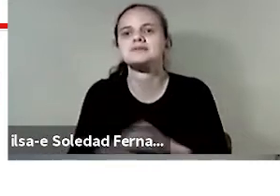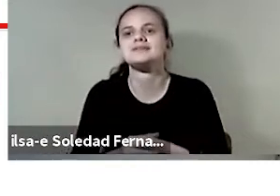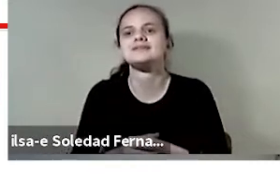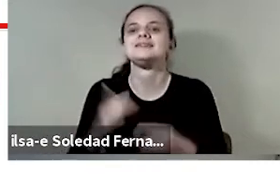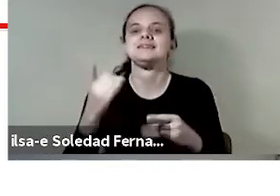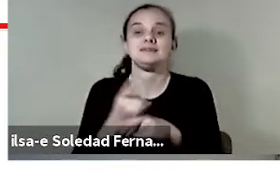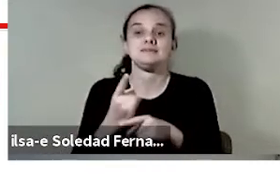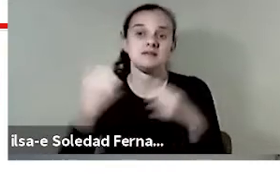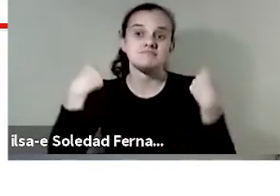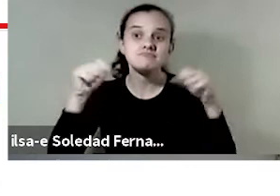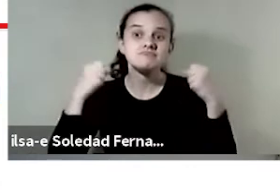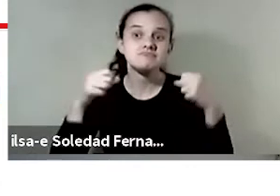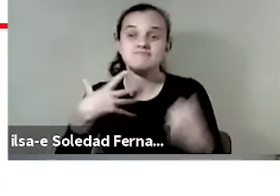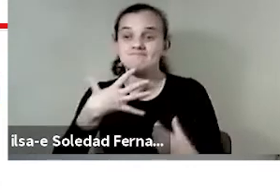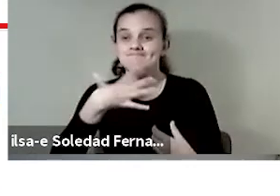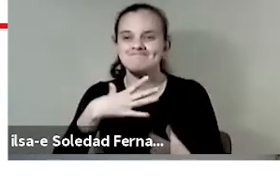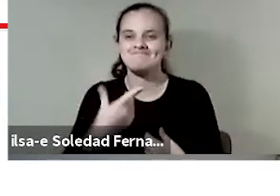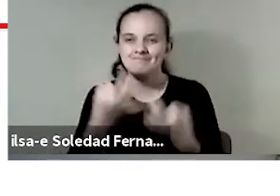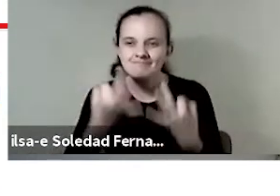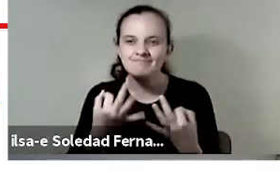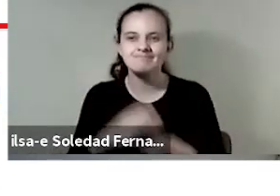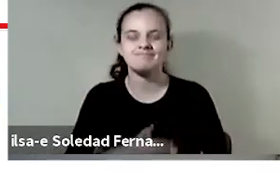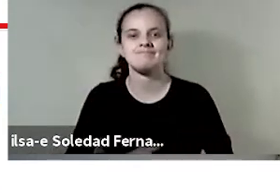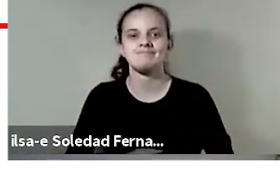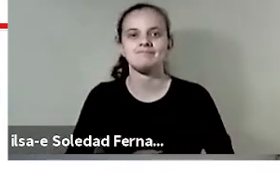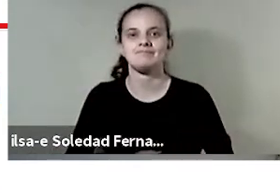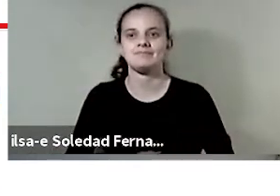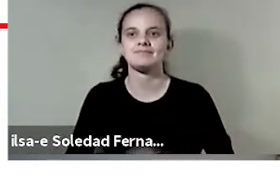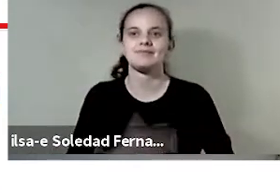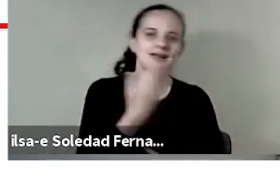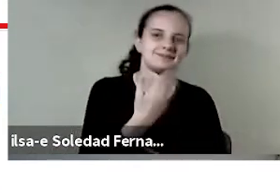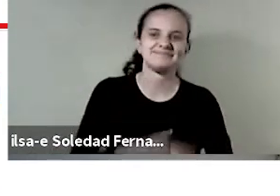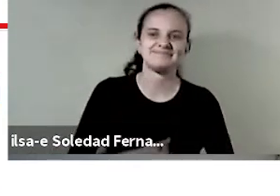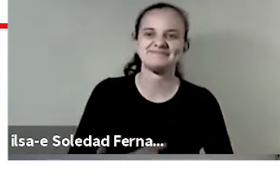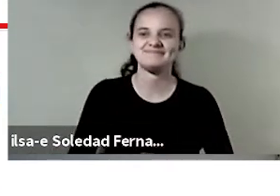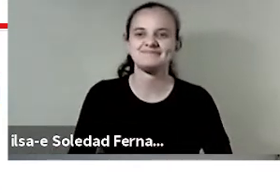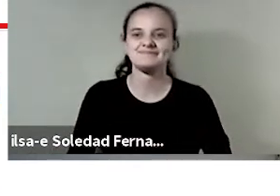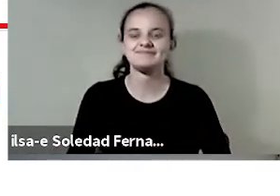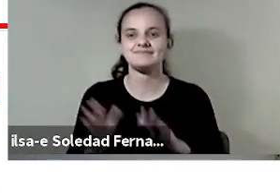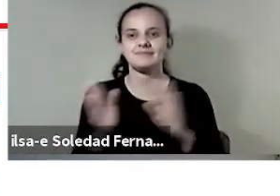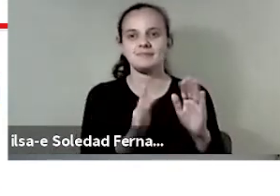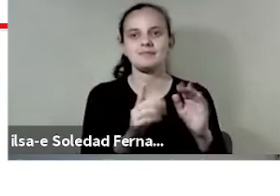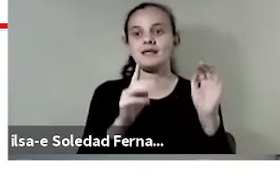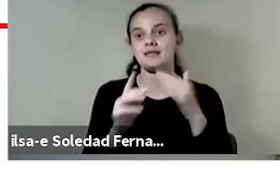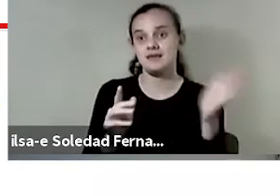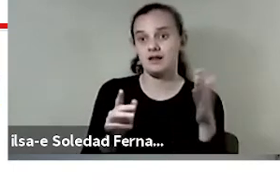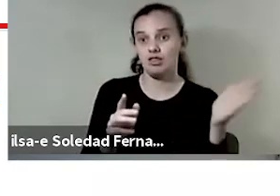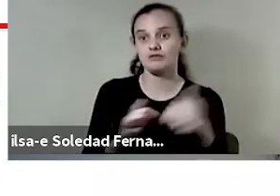inspeccionarla ustedes mismos, aprovechando, porque siempre en la práctica es donde terminamos de afianzar este tipo de